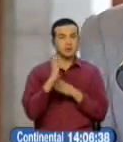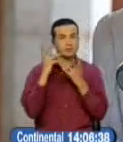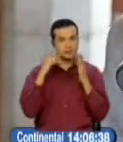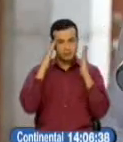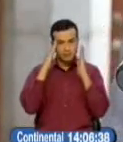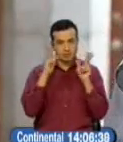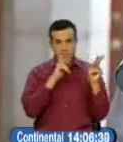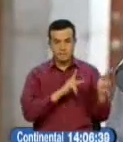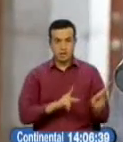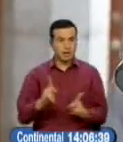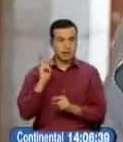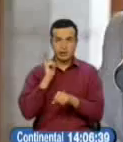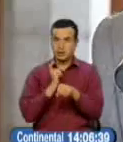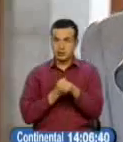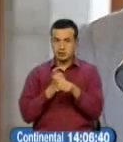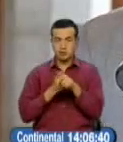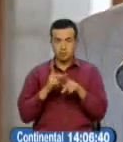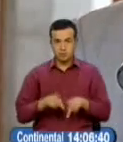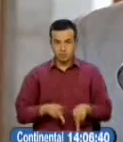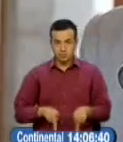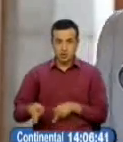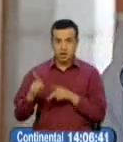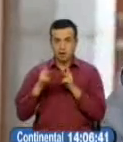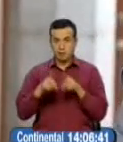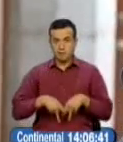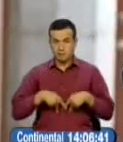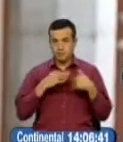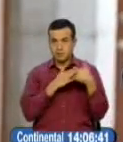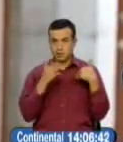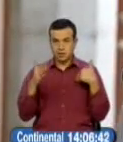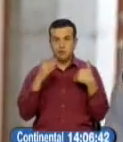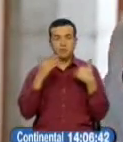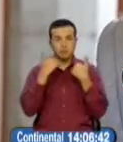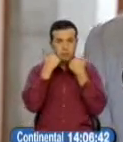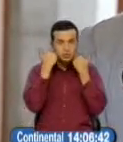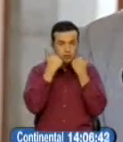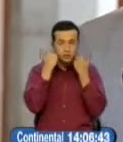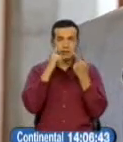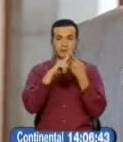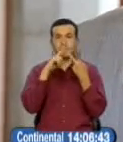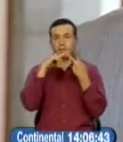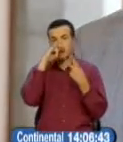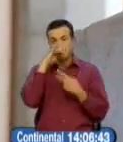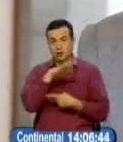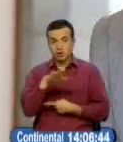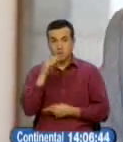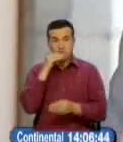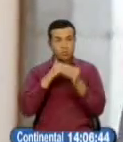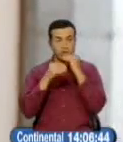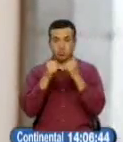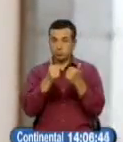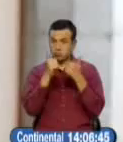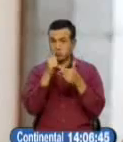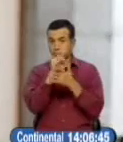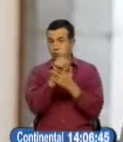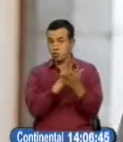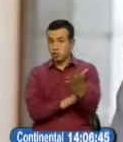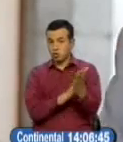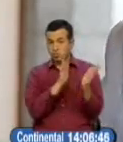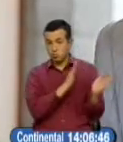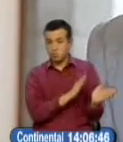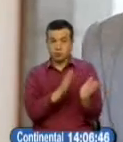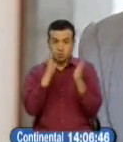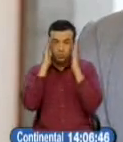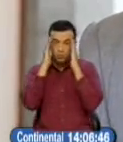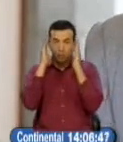destinado planes específicos dentro del plan Toda una Vida. Está la misión Ternura, la erradicación de la desnutrición infantil. Son proyectos que van encaminados a